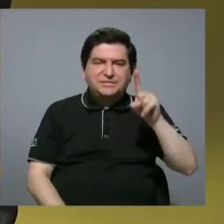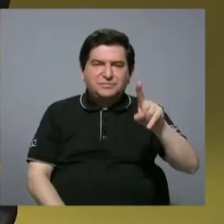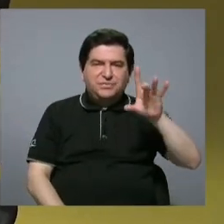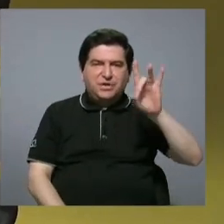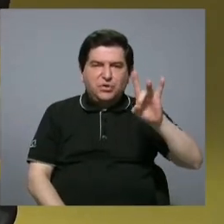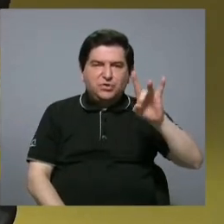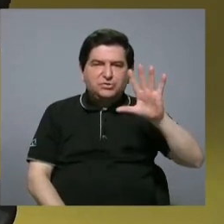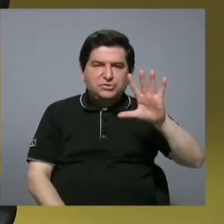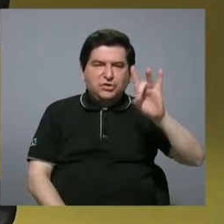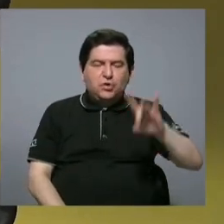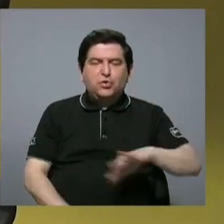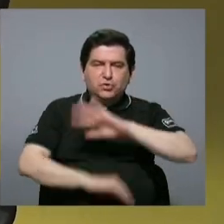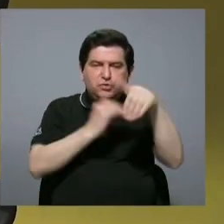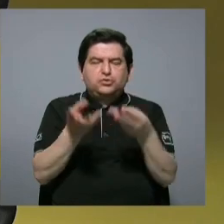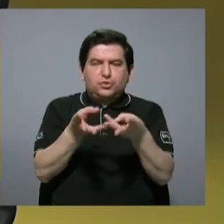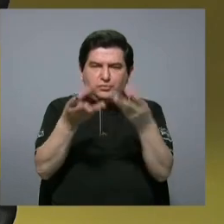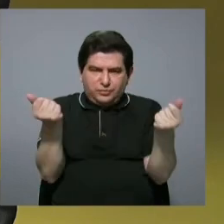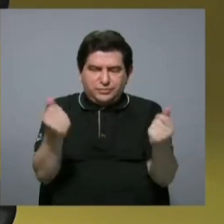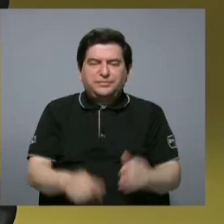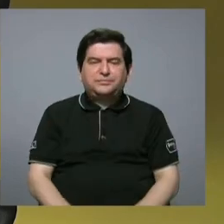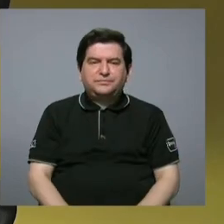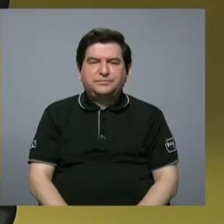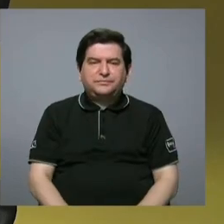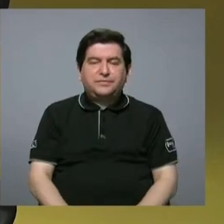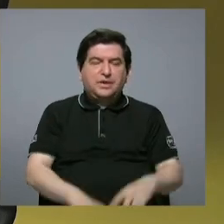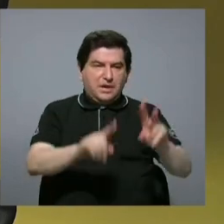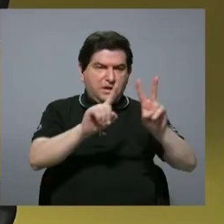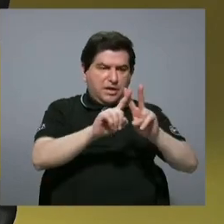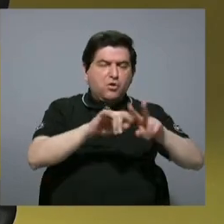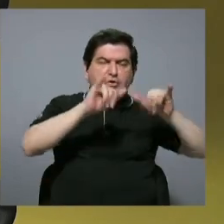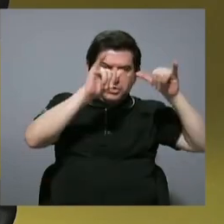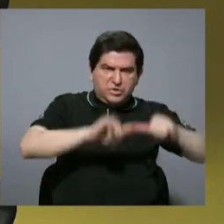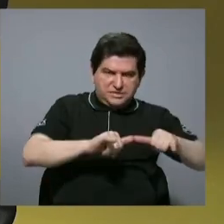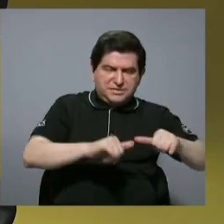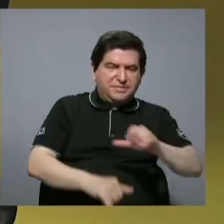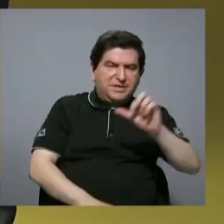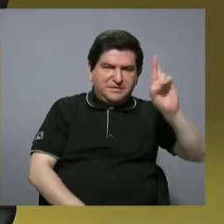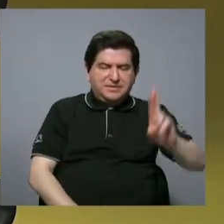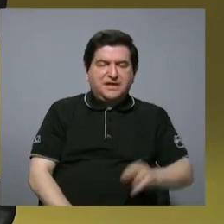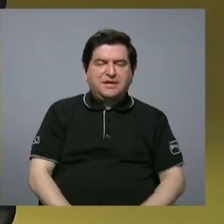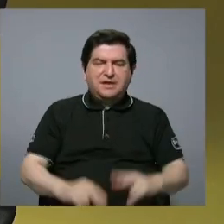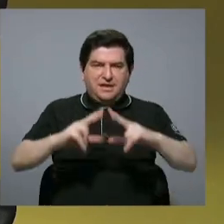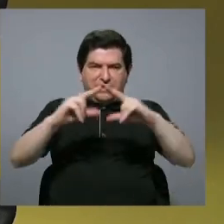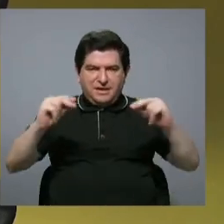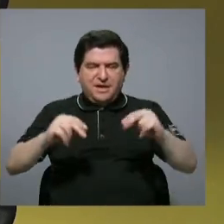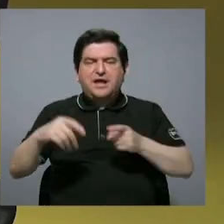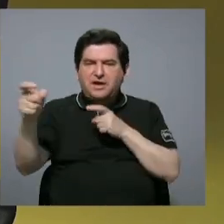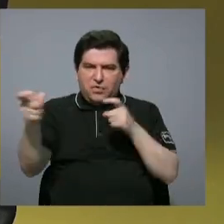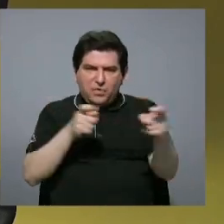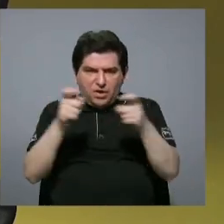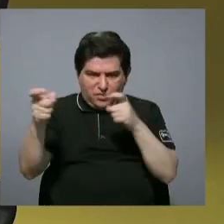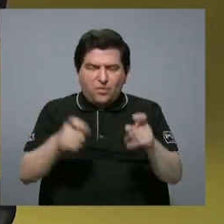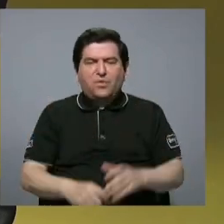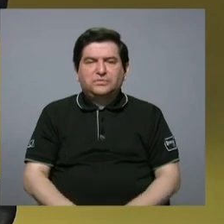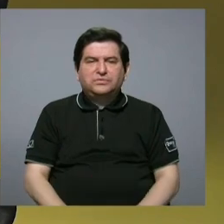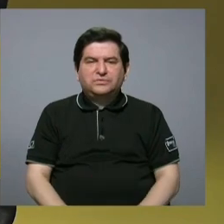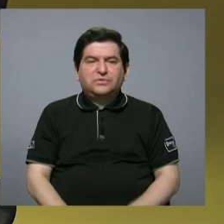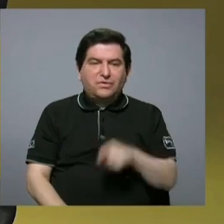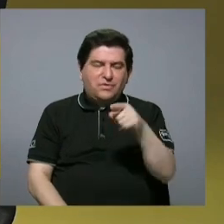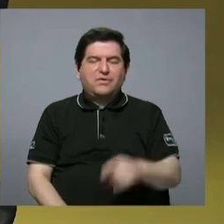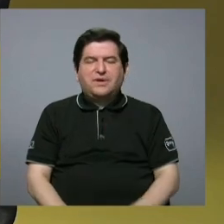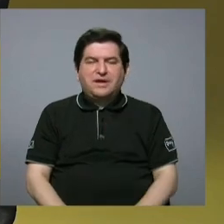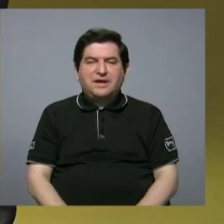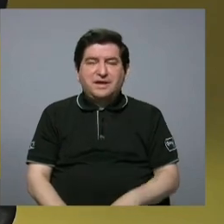1858 todo se resuelve. El partido de Nicoya queda en Costa Rica, Nicaragua se queda con el control de la ruta